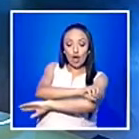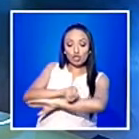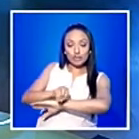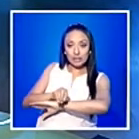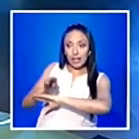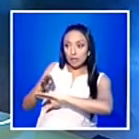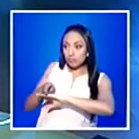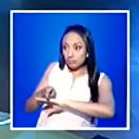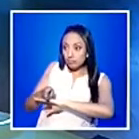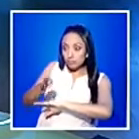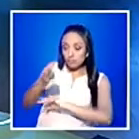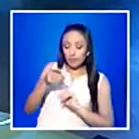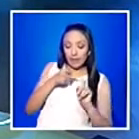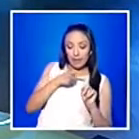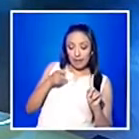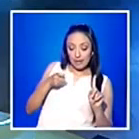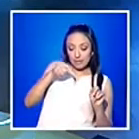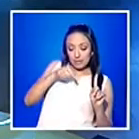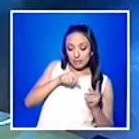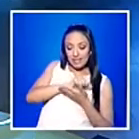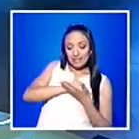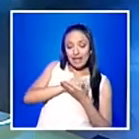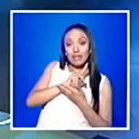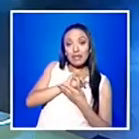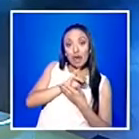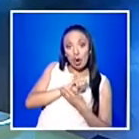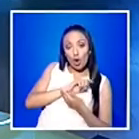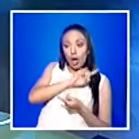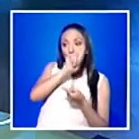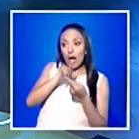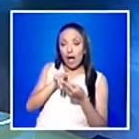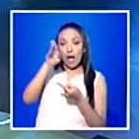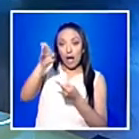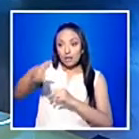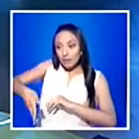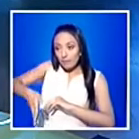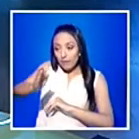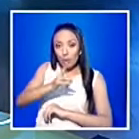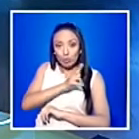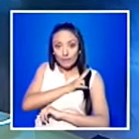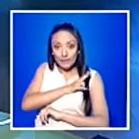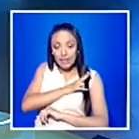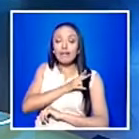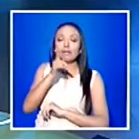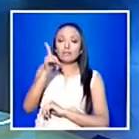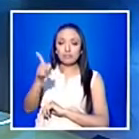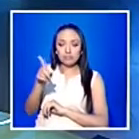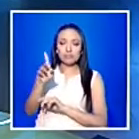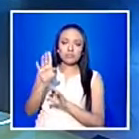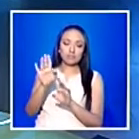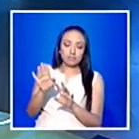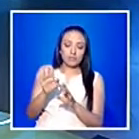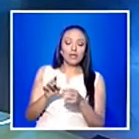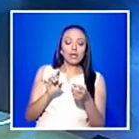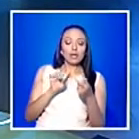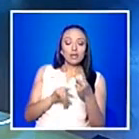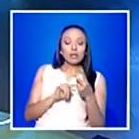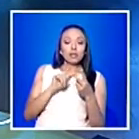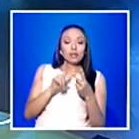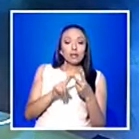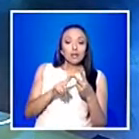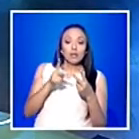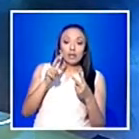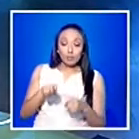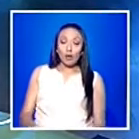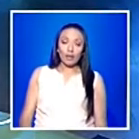tramo justo que va desde San Diego hasta la avenida Universitaria, así que por favor, conduzca con precaución. También ya fue liberado el carril central del